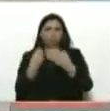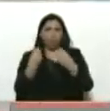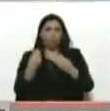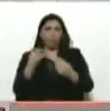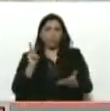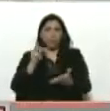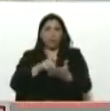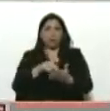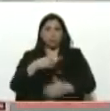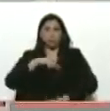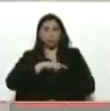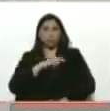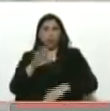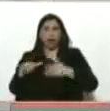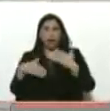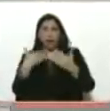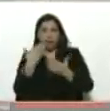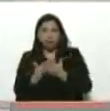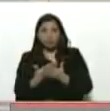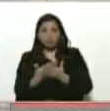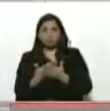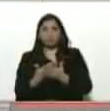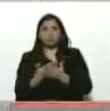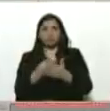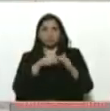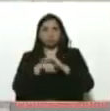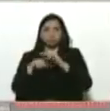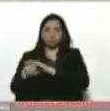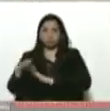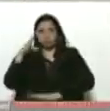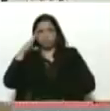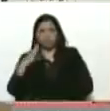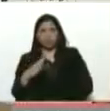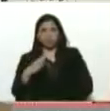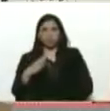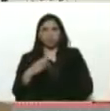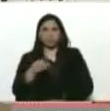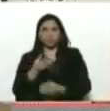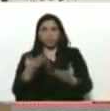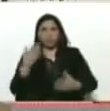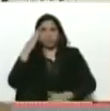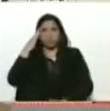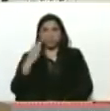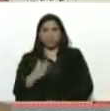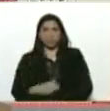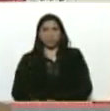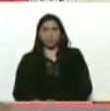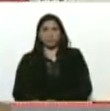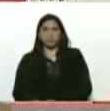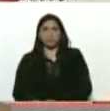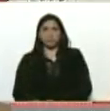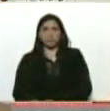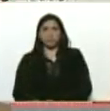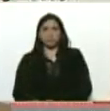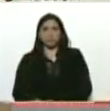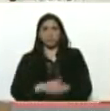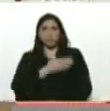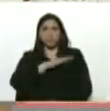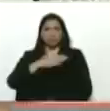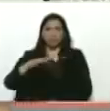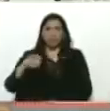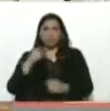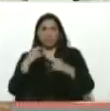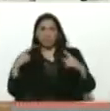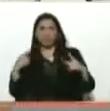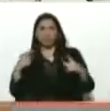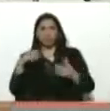nosotros ahora a la incursión militar de estos militares a las playas de Macuto,